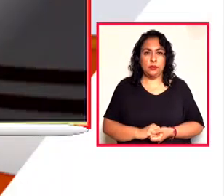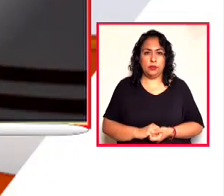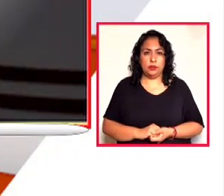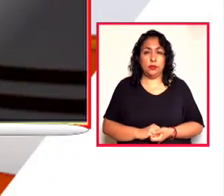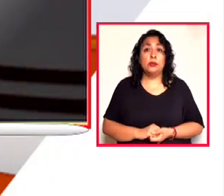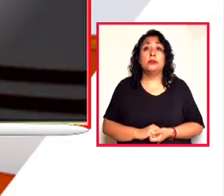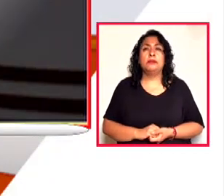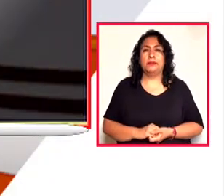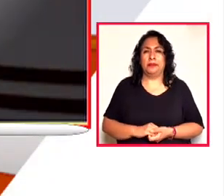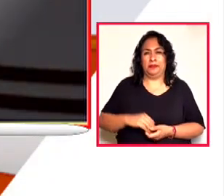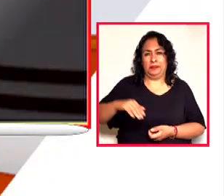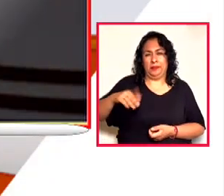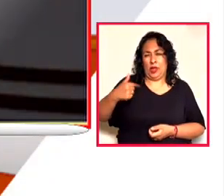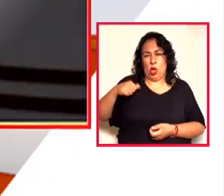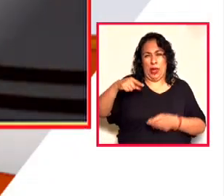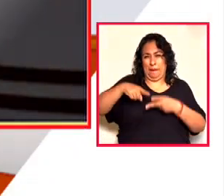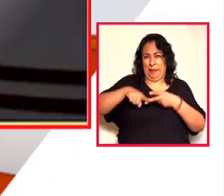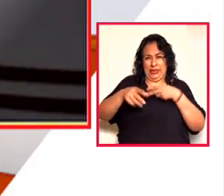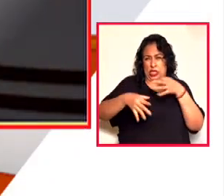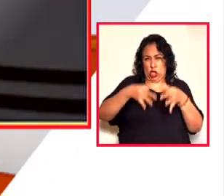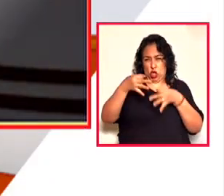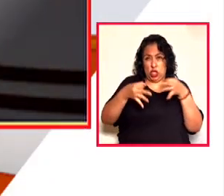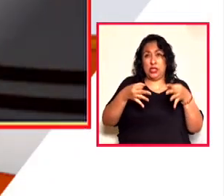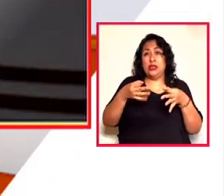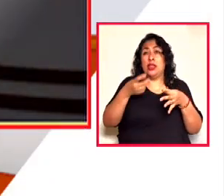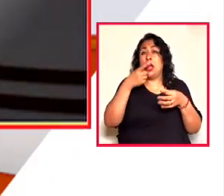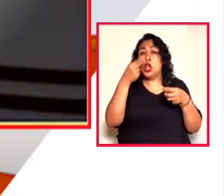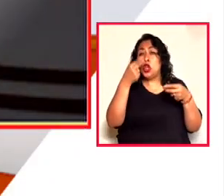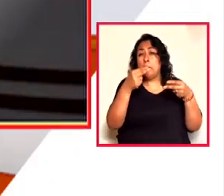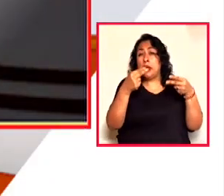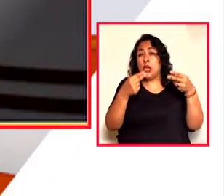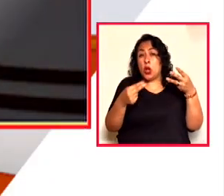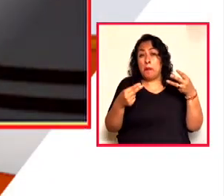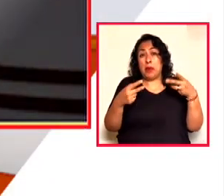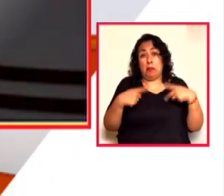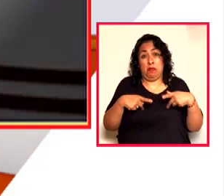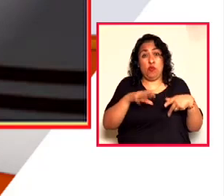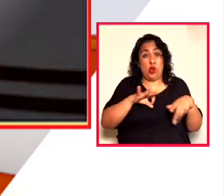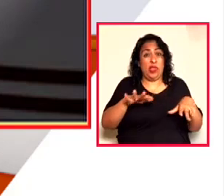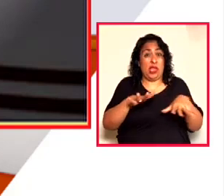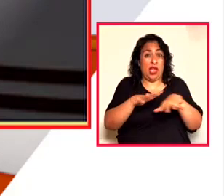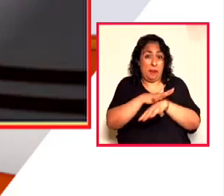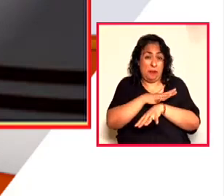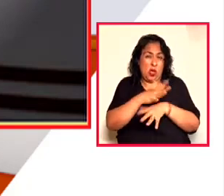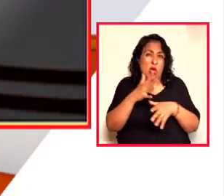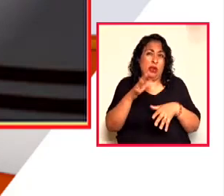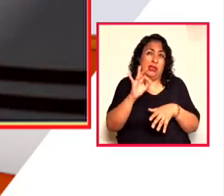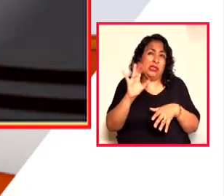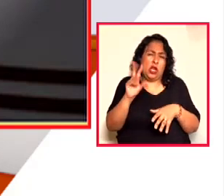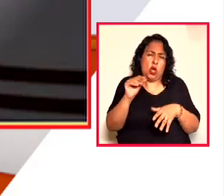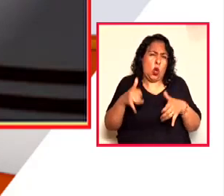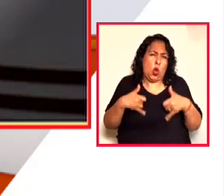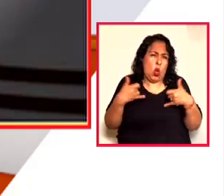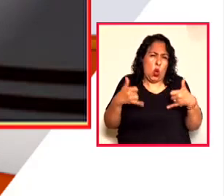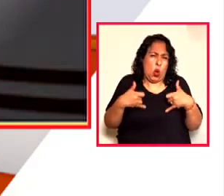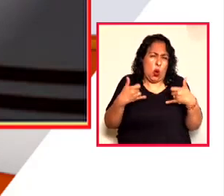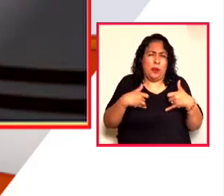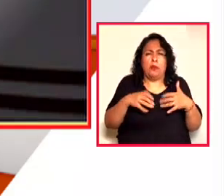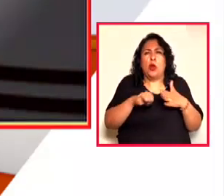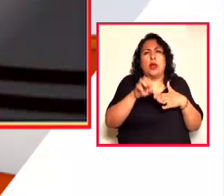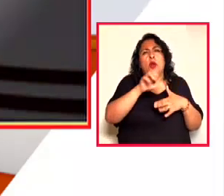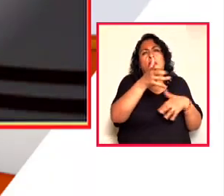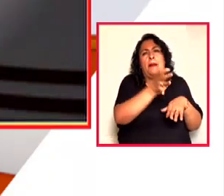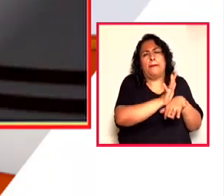Lo comentábamos al inicio del programa, los nombres de los actores pueden cambiar, no necesariamente actores más jóvenes como en cualquier remake de otra película, pero